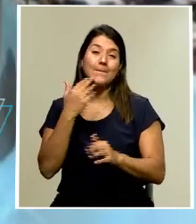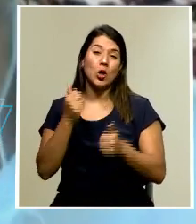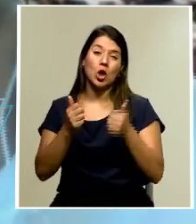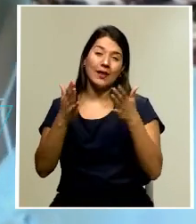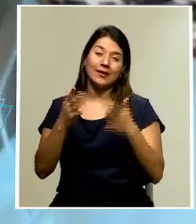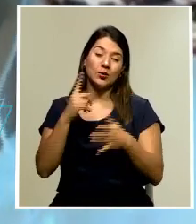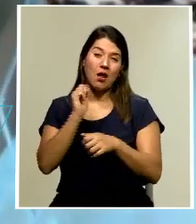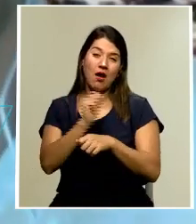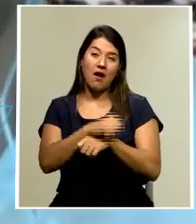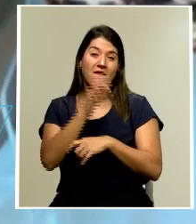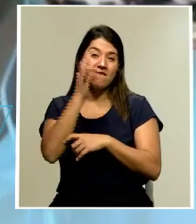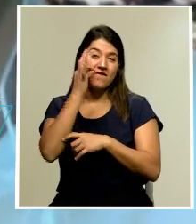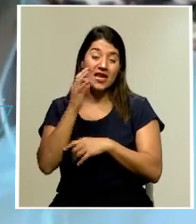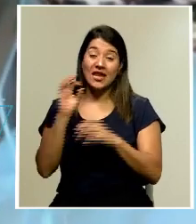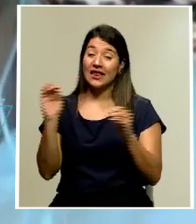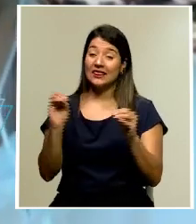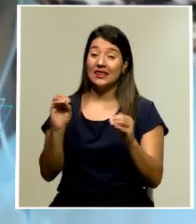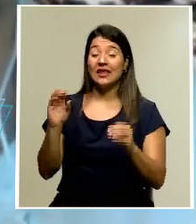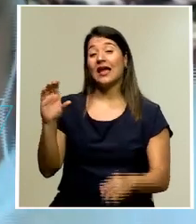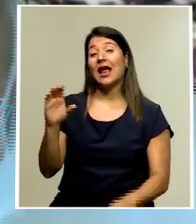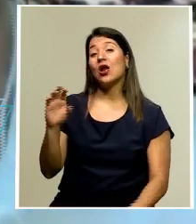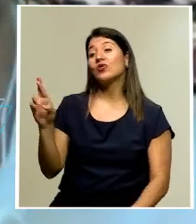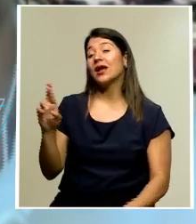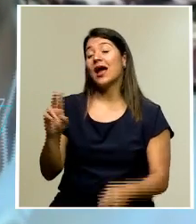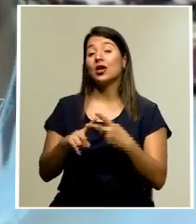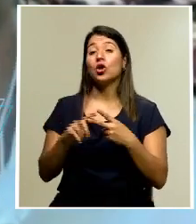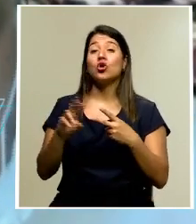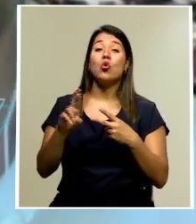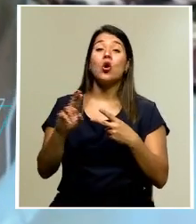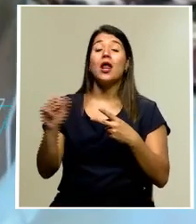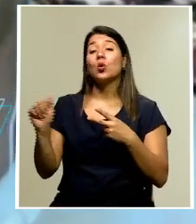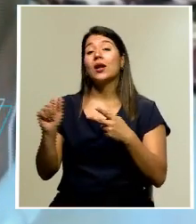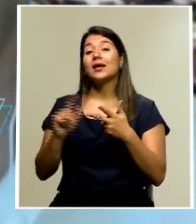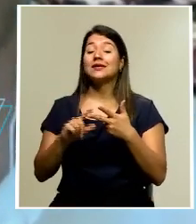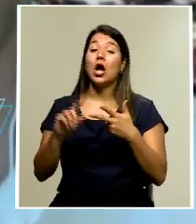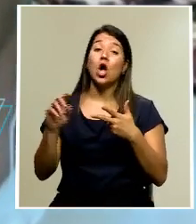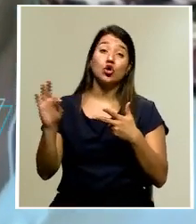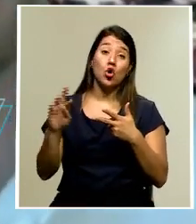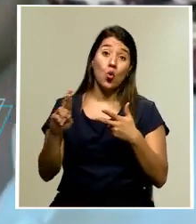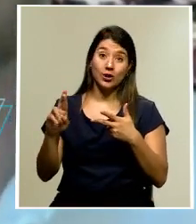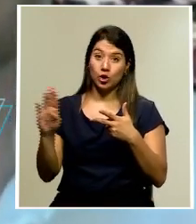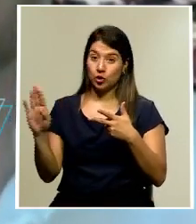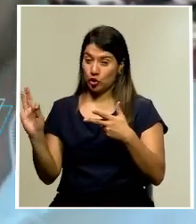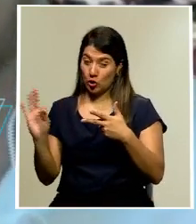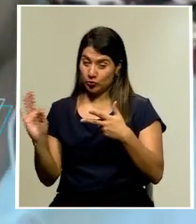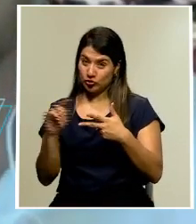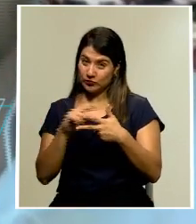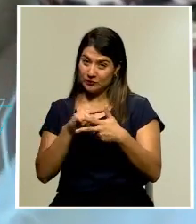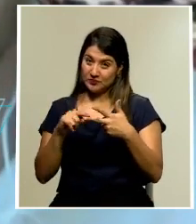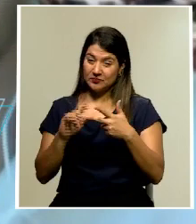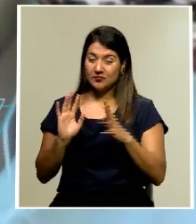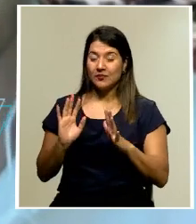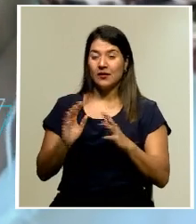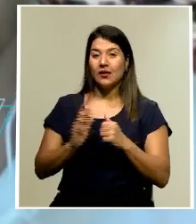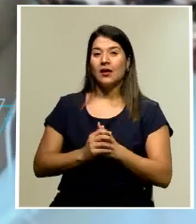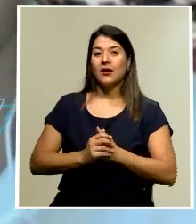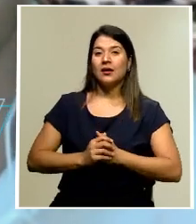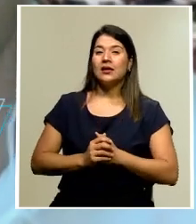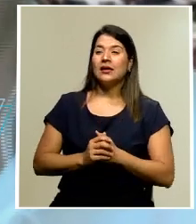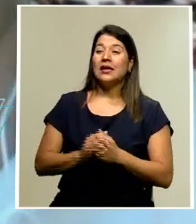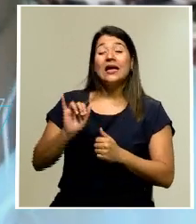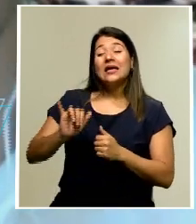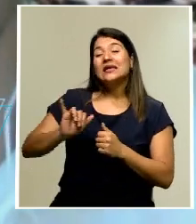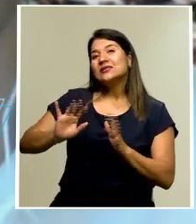don Carlos Ricardo, ni don Roberto o don Rolando Araya, que fueron los que más posibilidades tenían. Eso también queda, digamos,